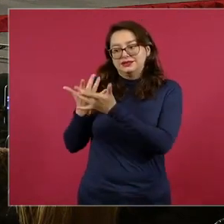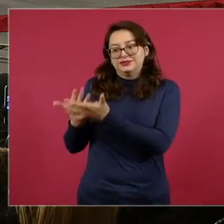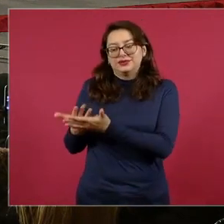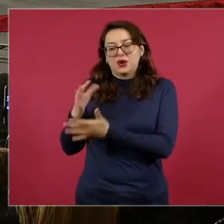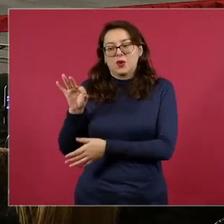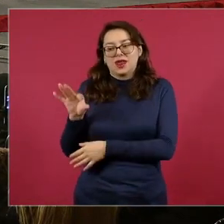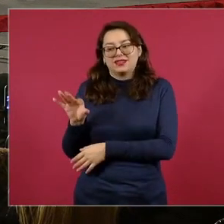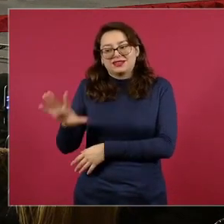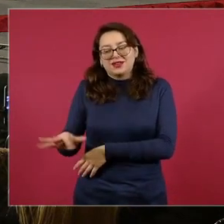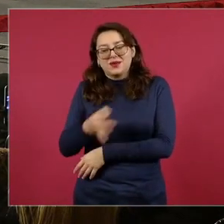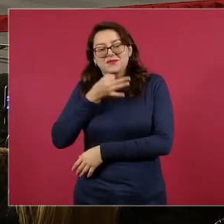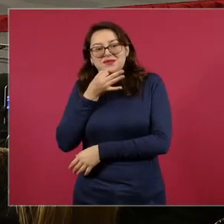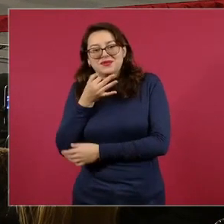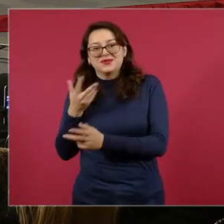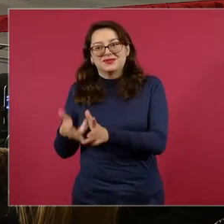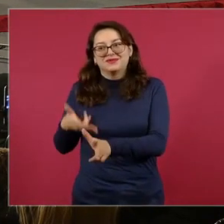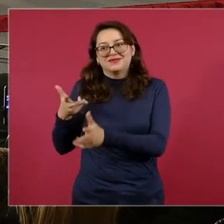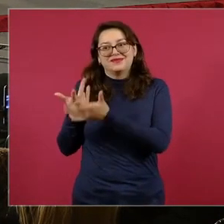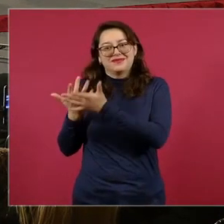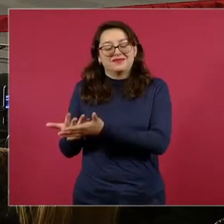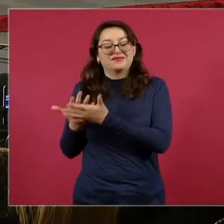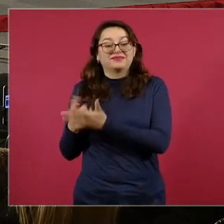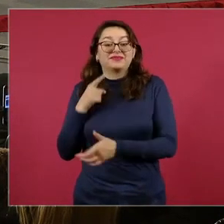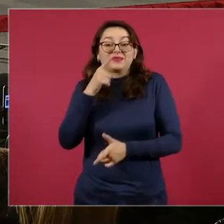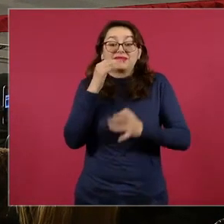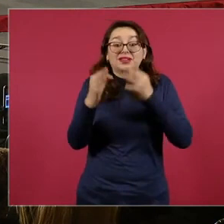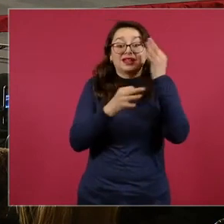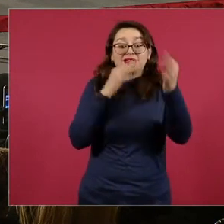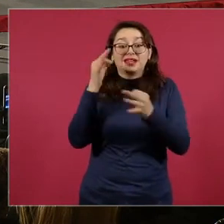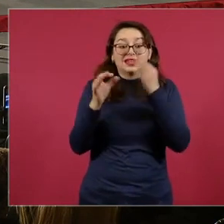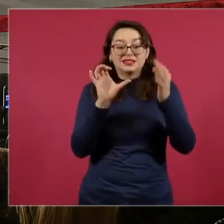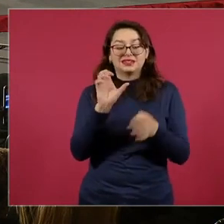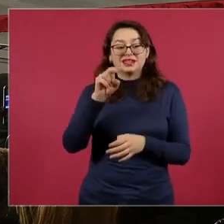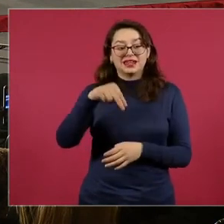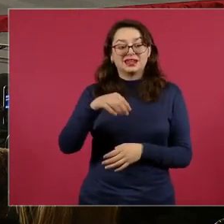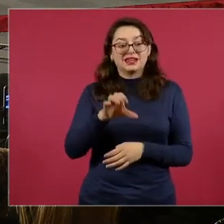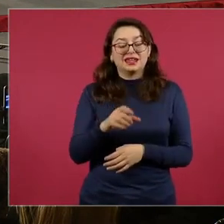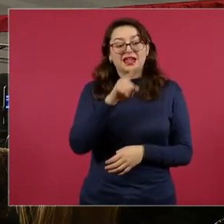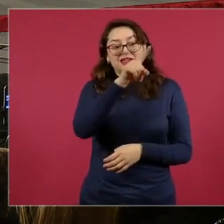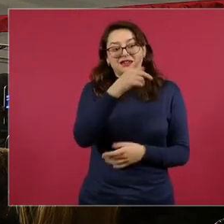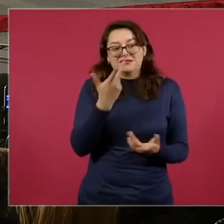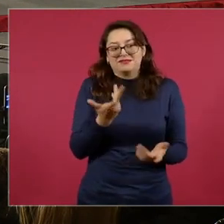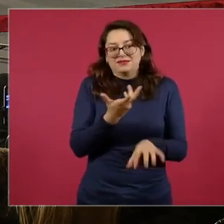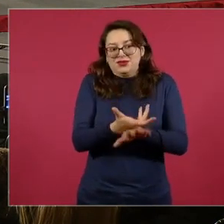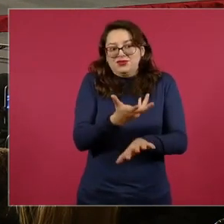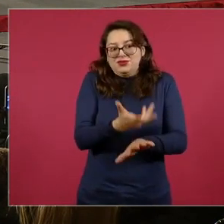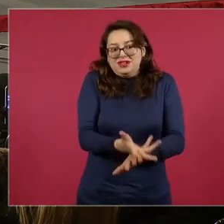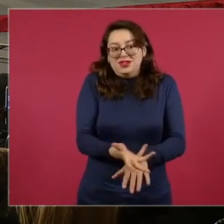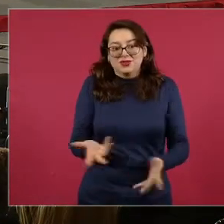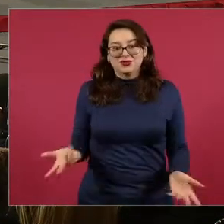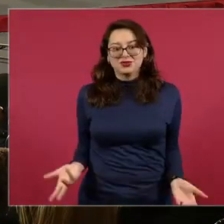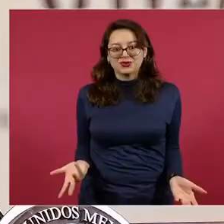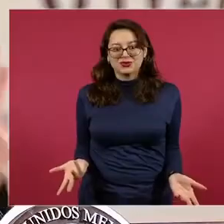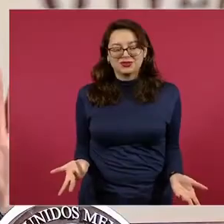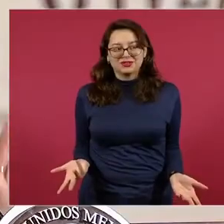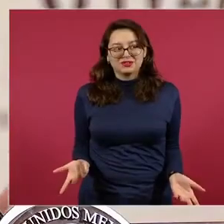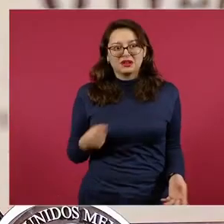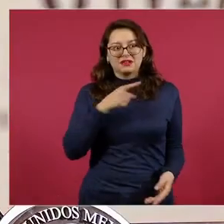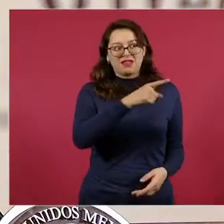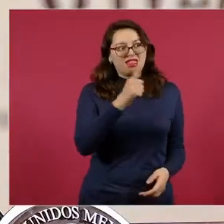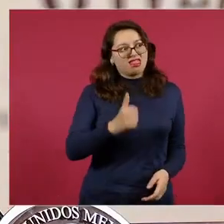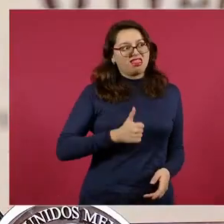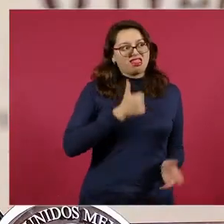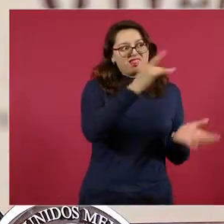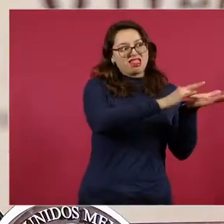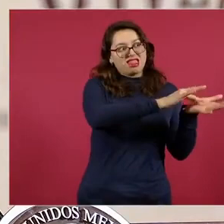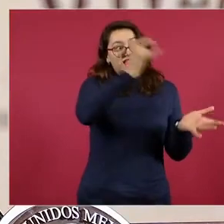reportado por la cadena de noticias CNN en español. ¿Cómo ven, no? Ya todos